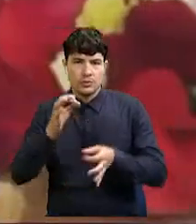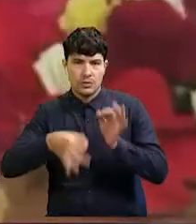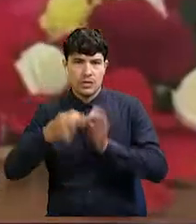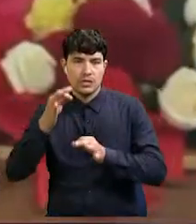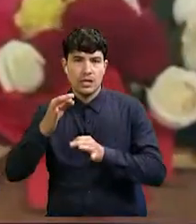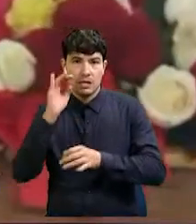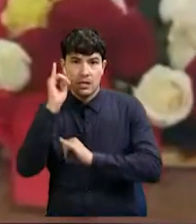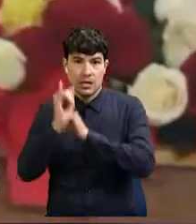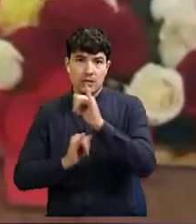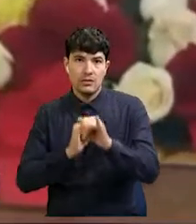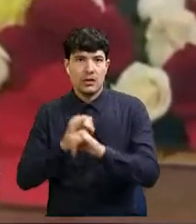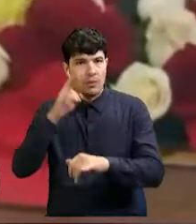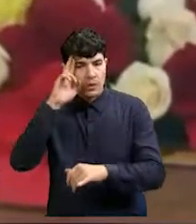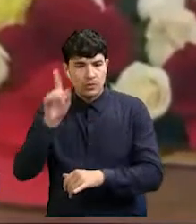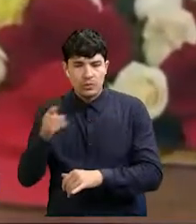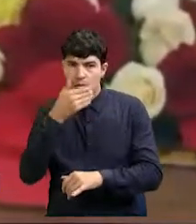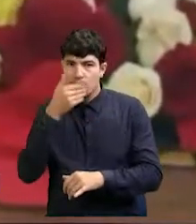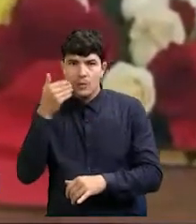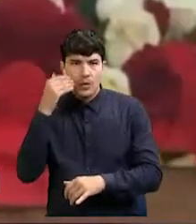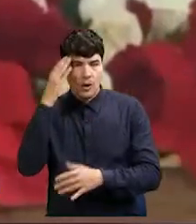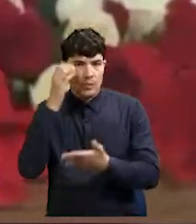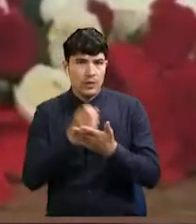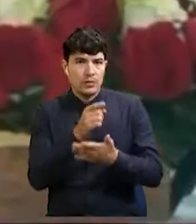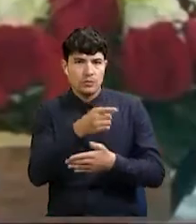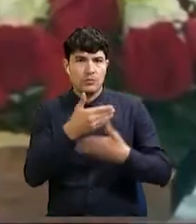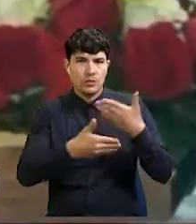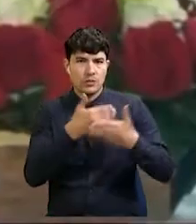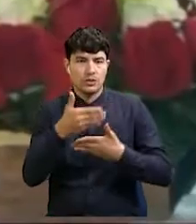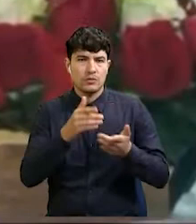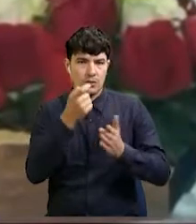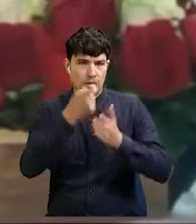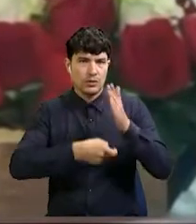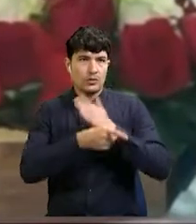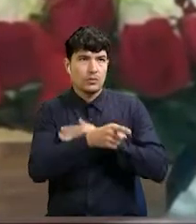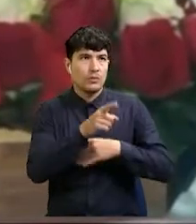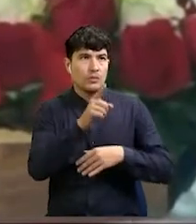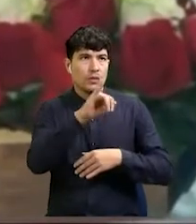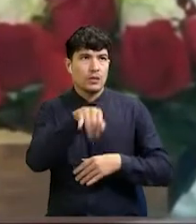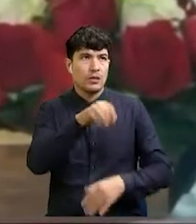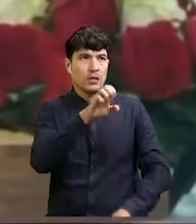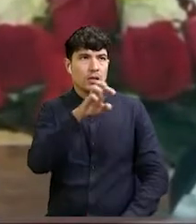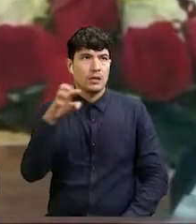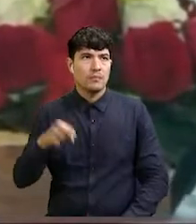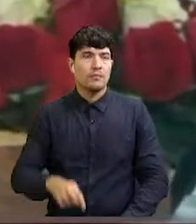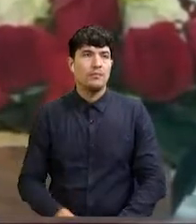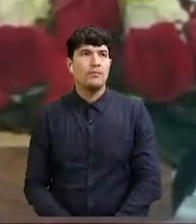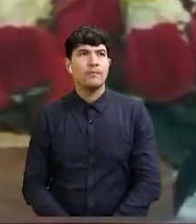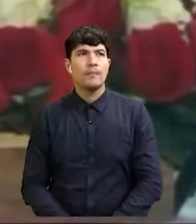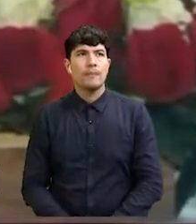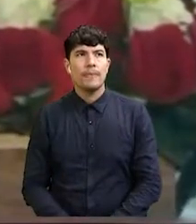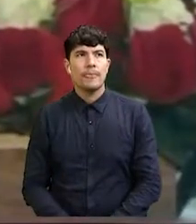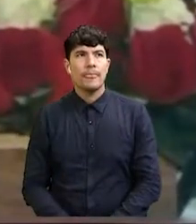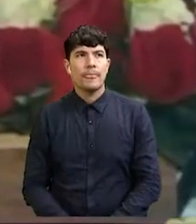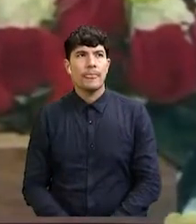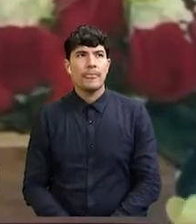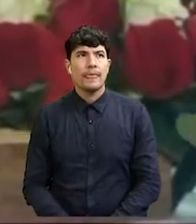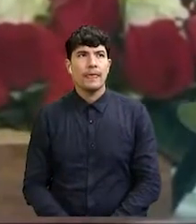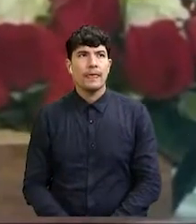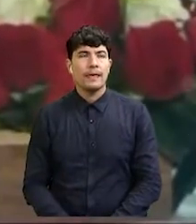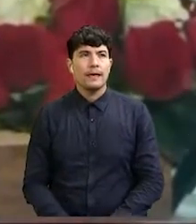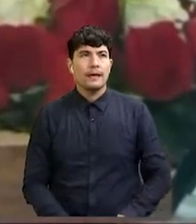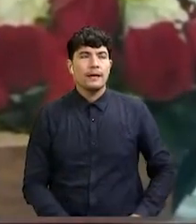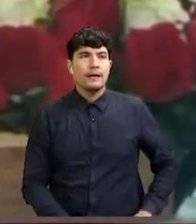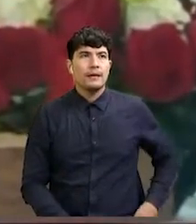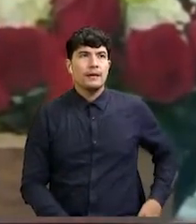horas, las FARC se refirieron a las modificaciones hechas a la JEP. La solución de recursos de tutelas contra fallos quedó en manos de la Corte